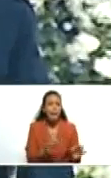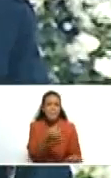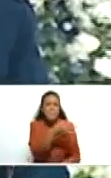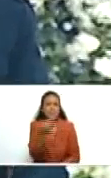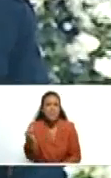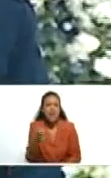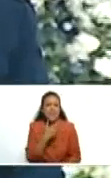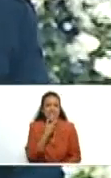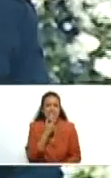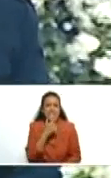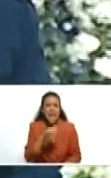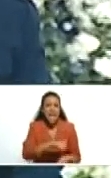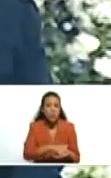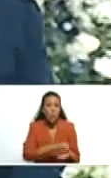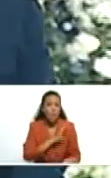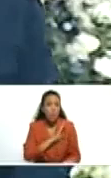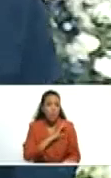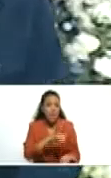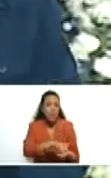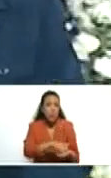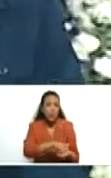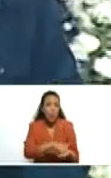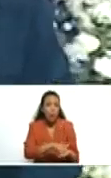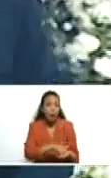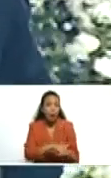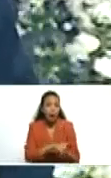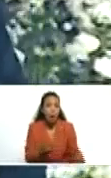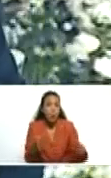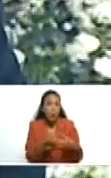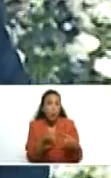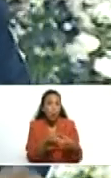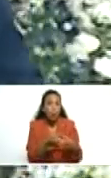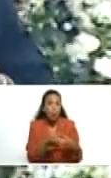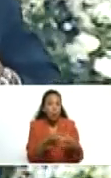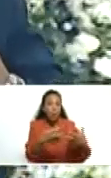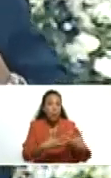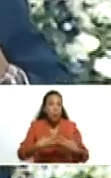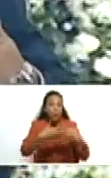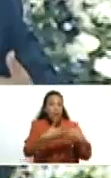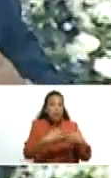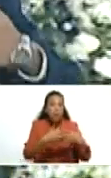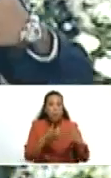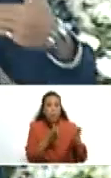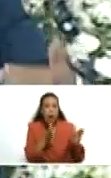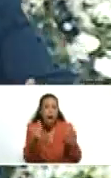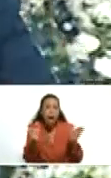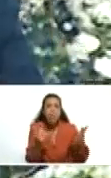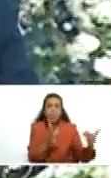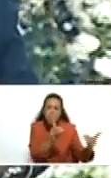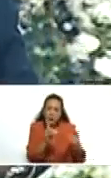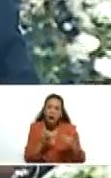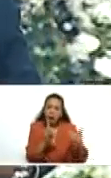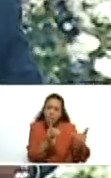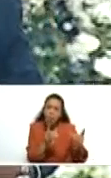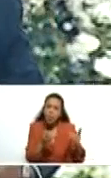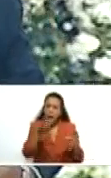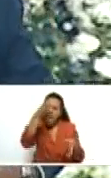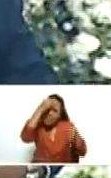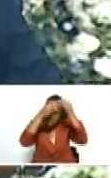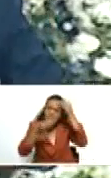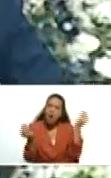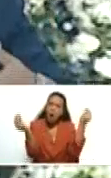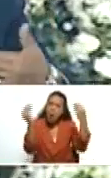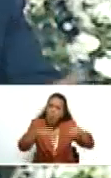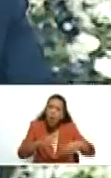Perfecto inglés neoyorquino. Allá estuvimos con el Grupo Boston, buscando caminos de diálogo y entendimiento